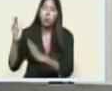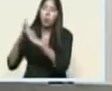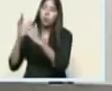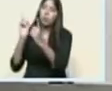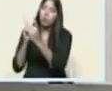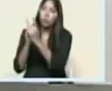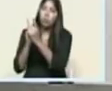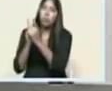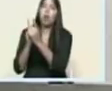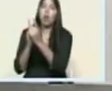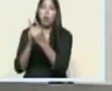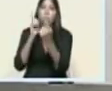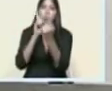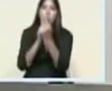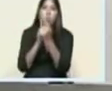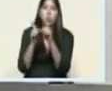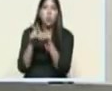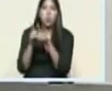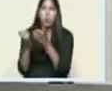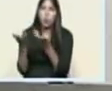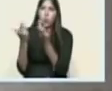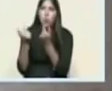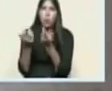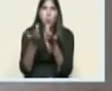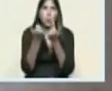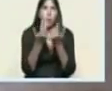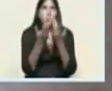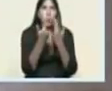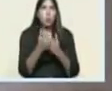porque tenemos que perfeccionar el sistema para atender a los